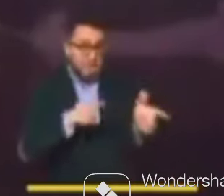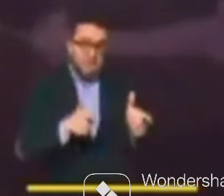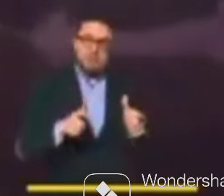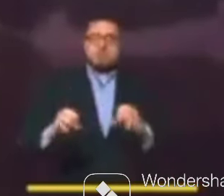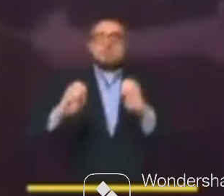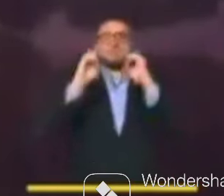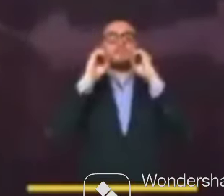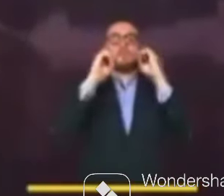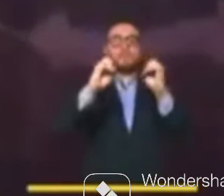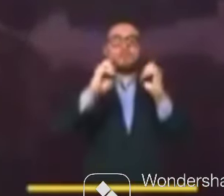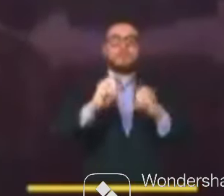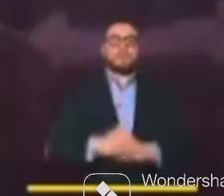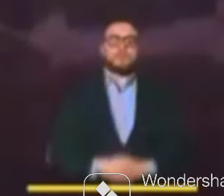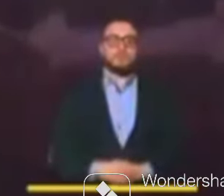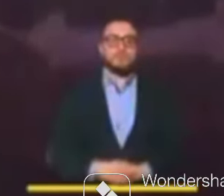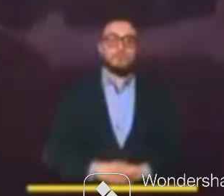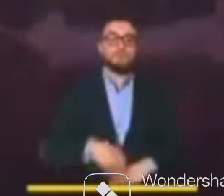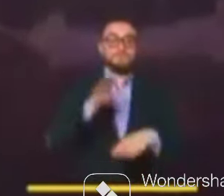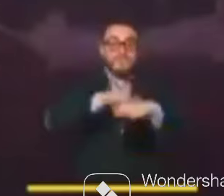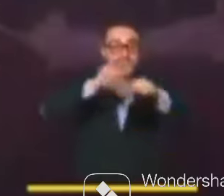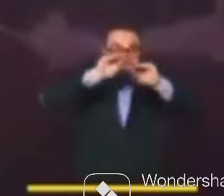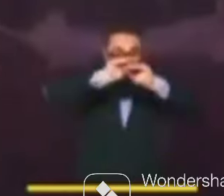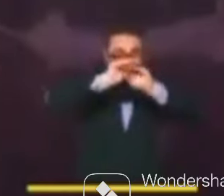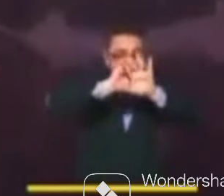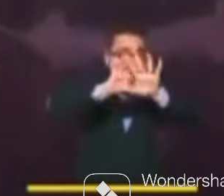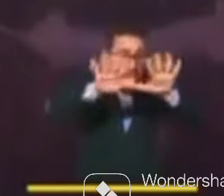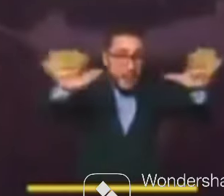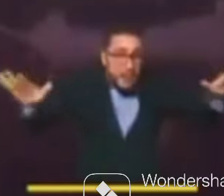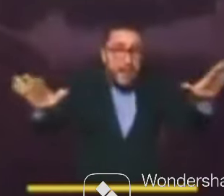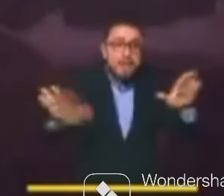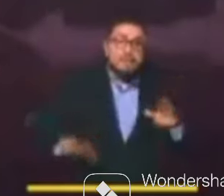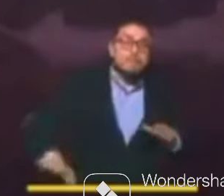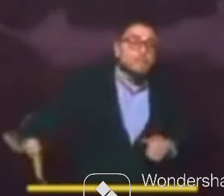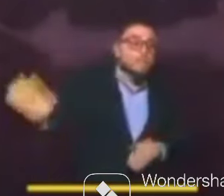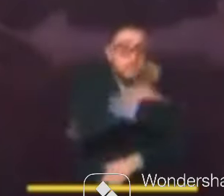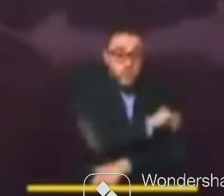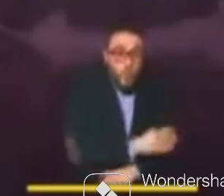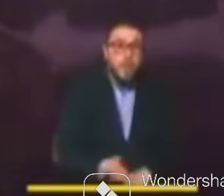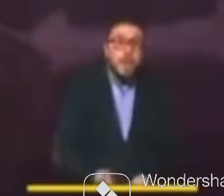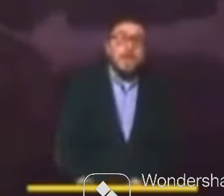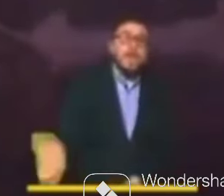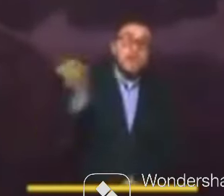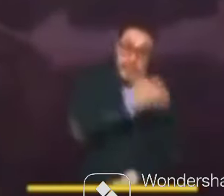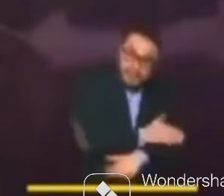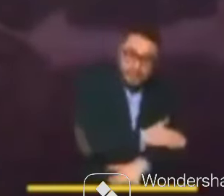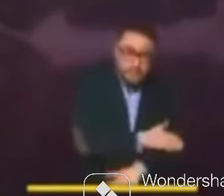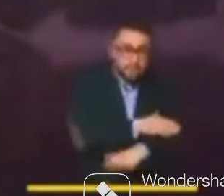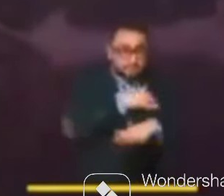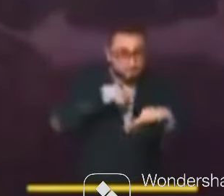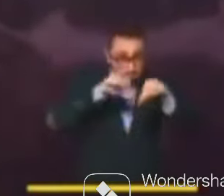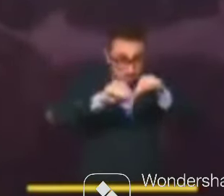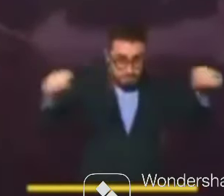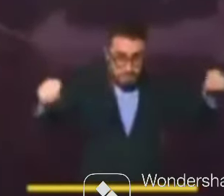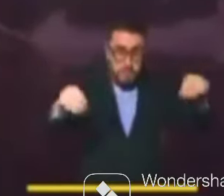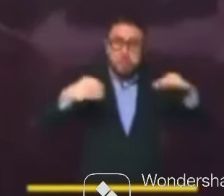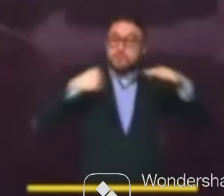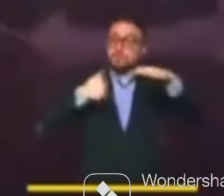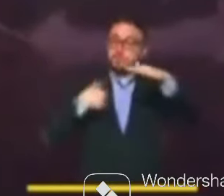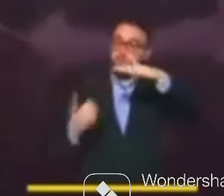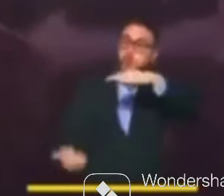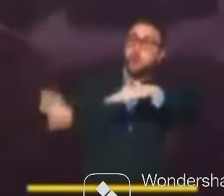Que se sepa claramente y de antemano, la orden de su